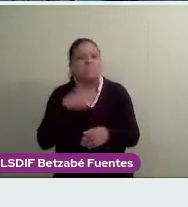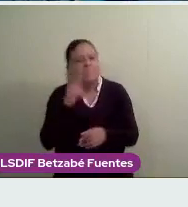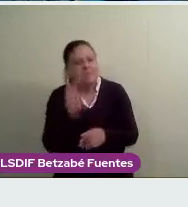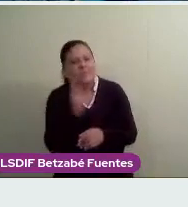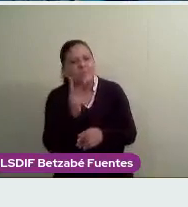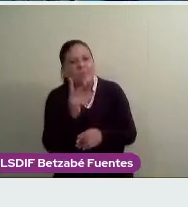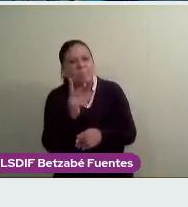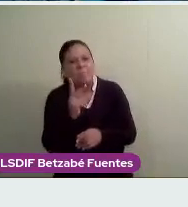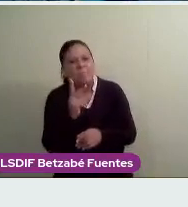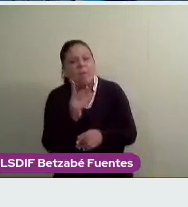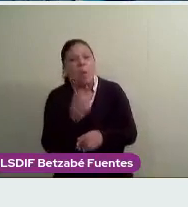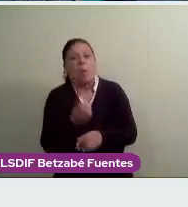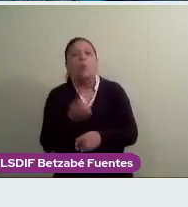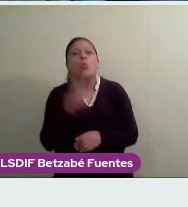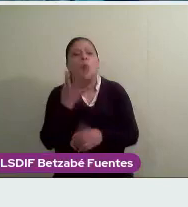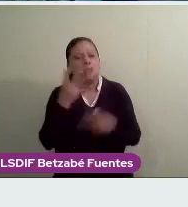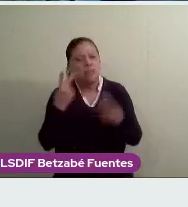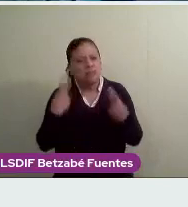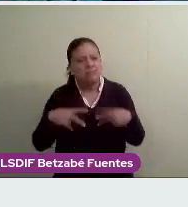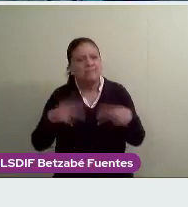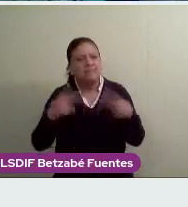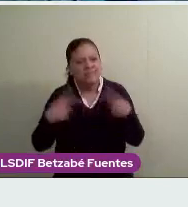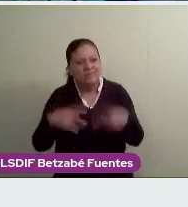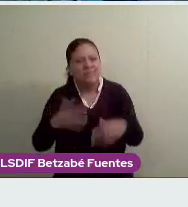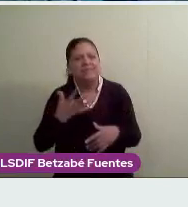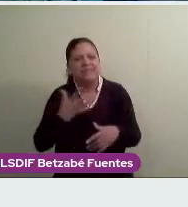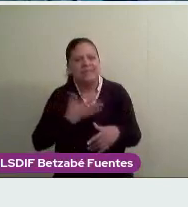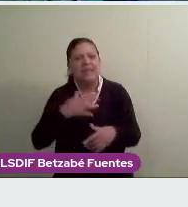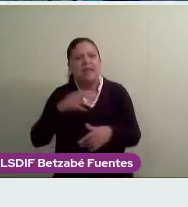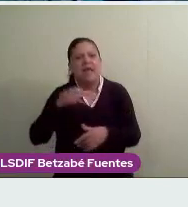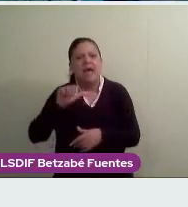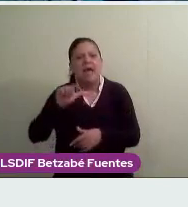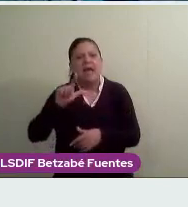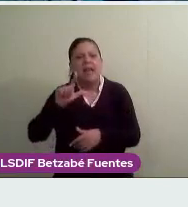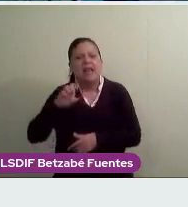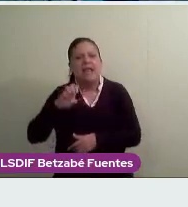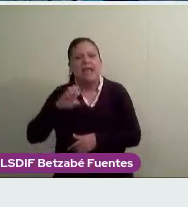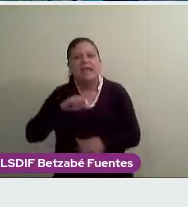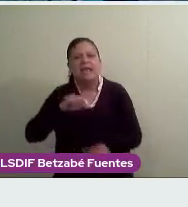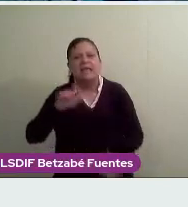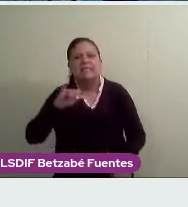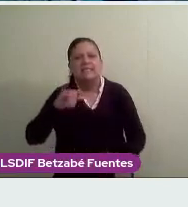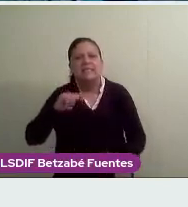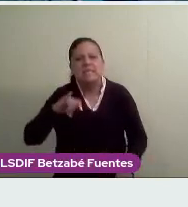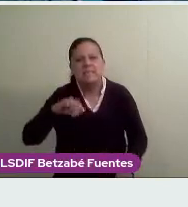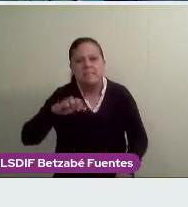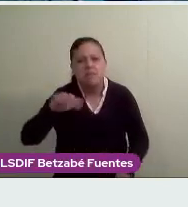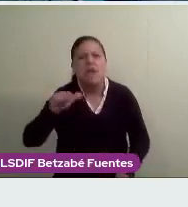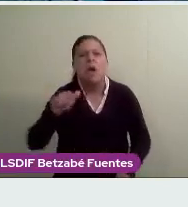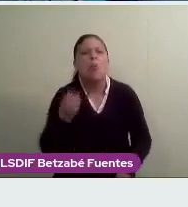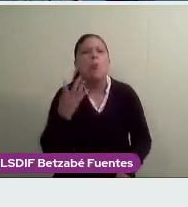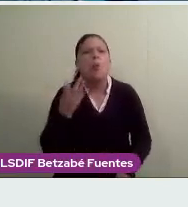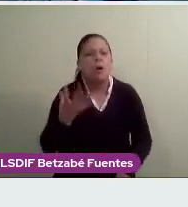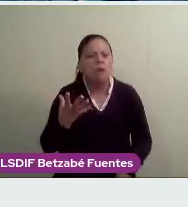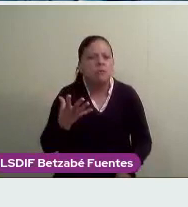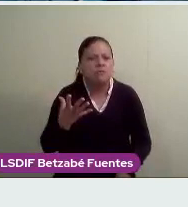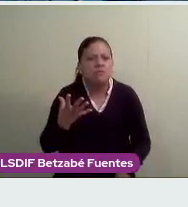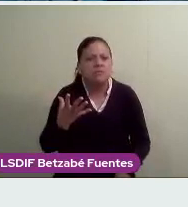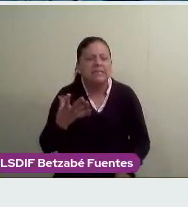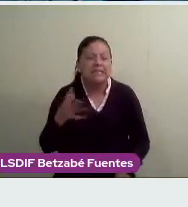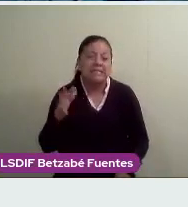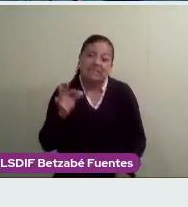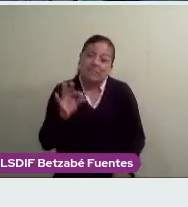alguna estadística? ¿No? Porque también, como bien decía, se puede en dado momento confundir con algunos